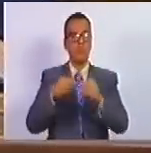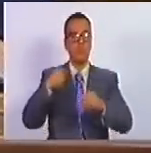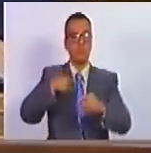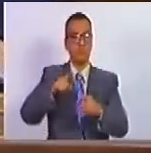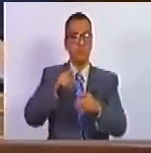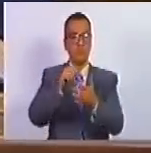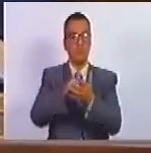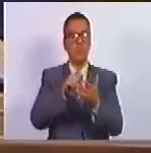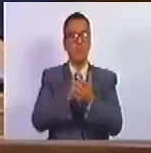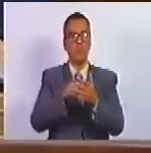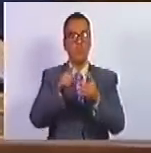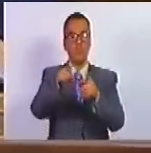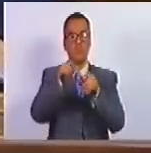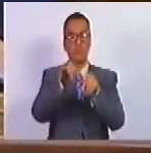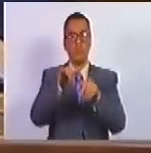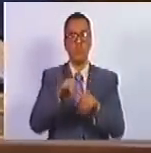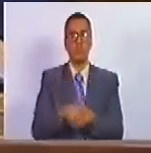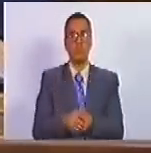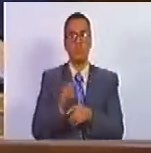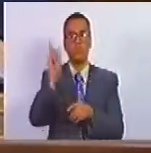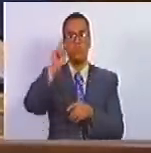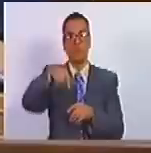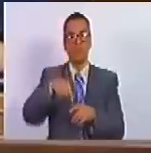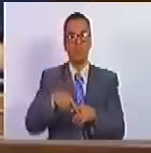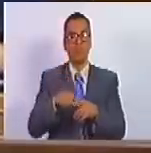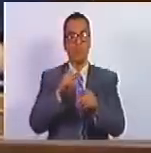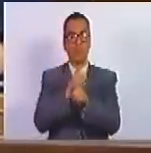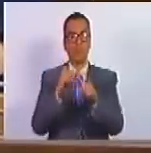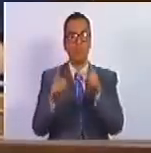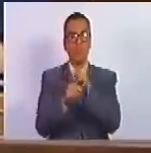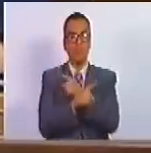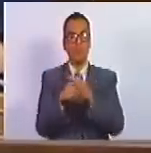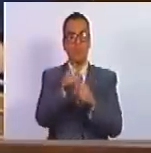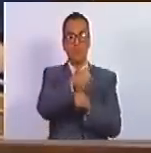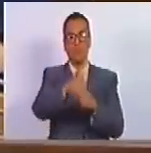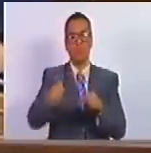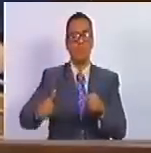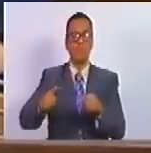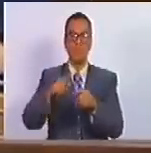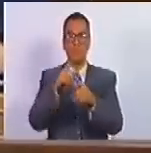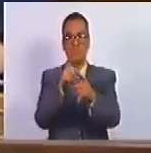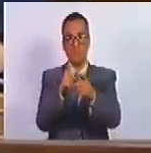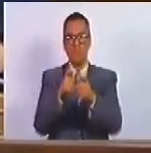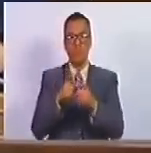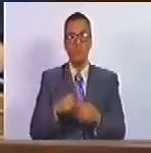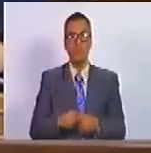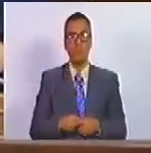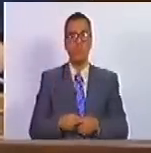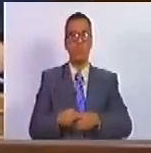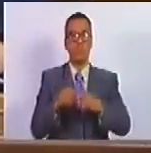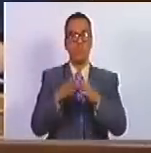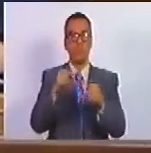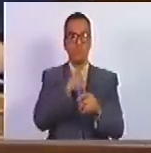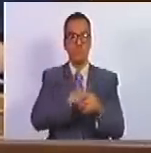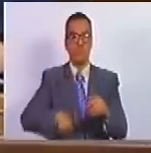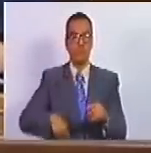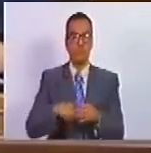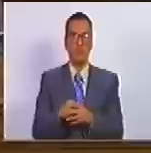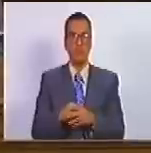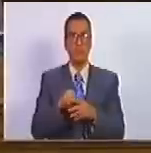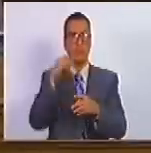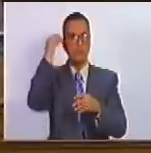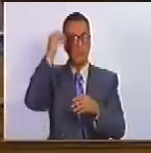el ámbito de sus competencias, así como en la fijación de sus correspondientes alícuotas. Es todo, ciudadano presidente.